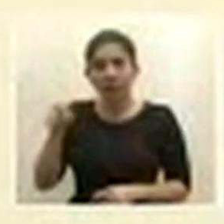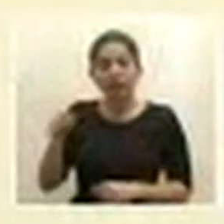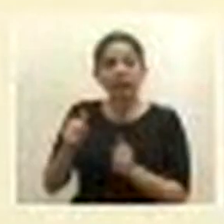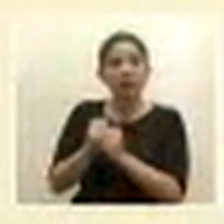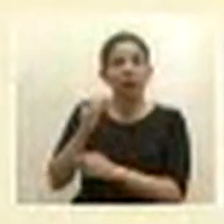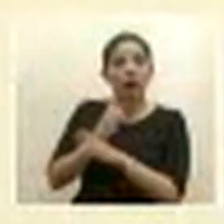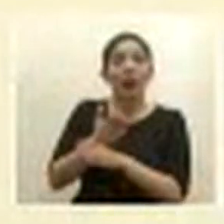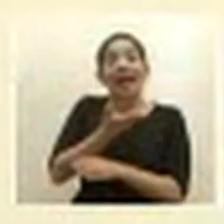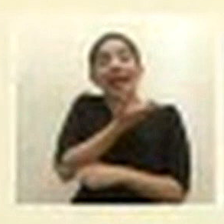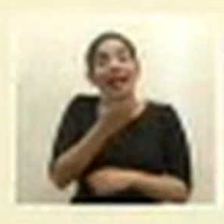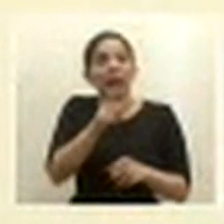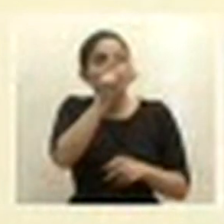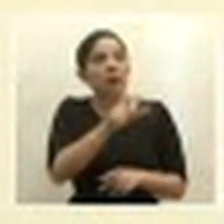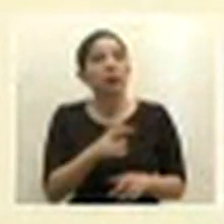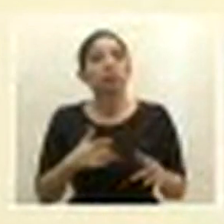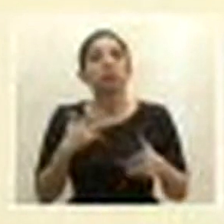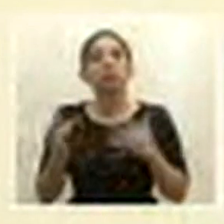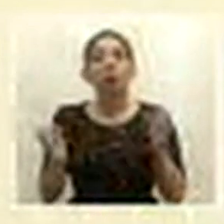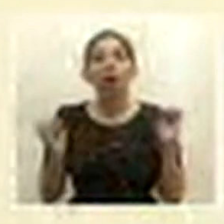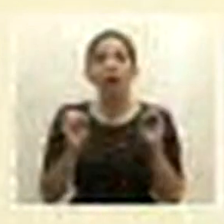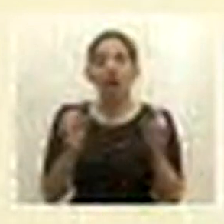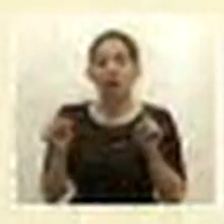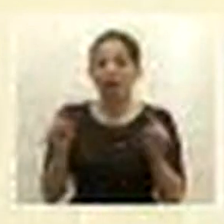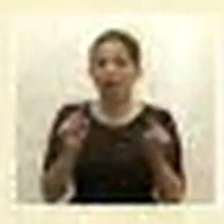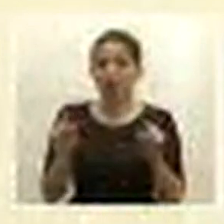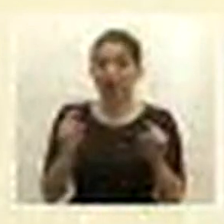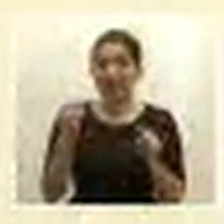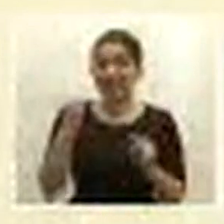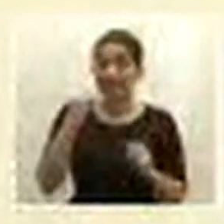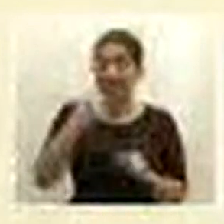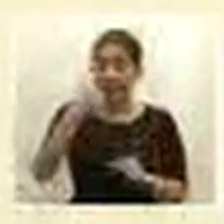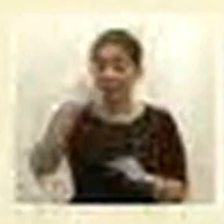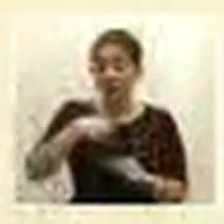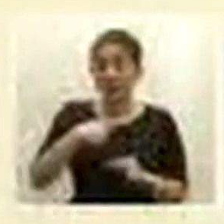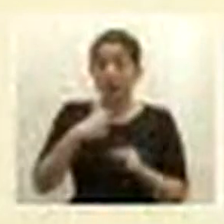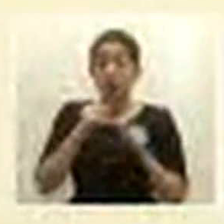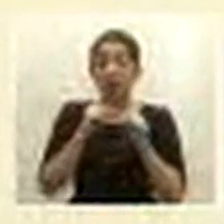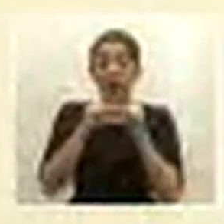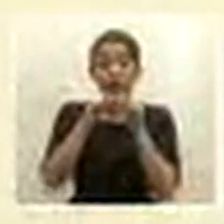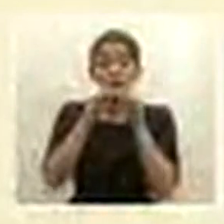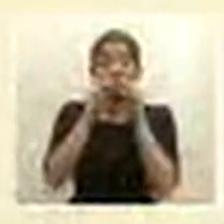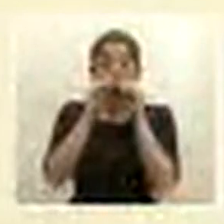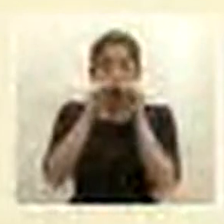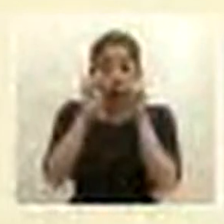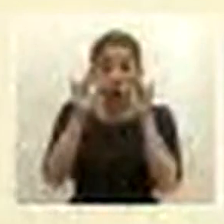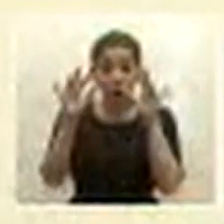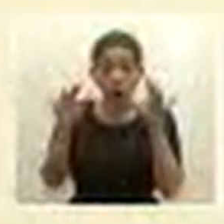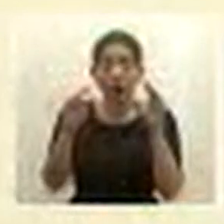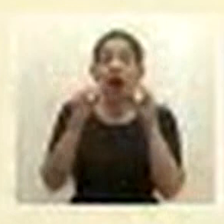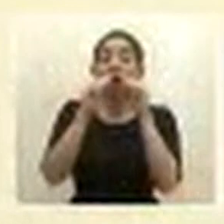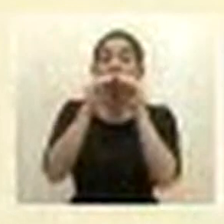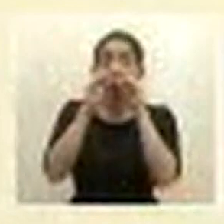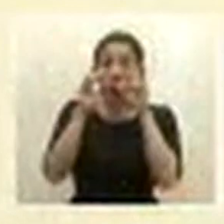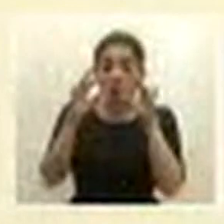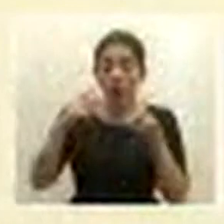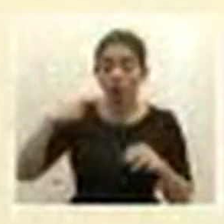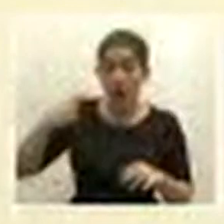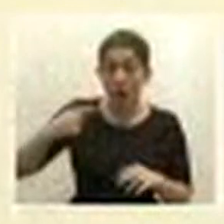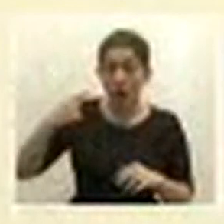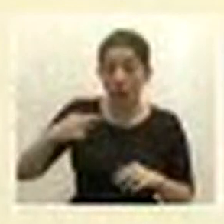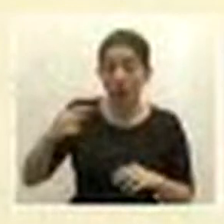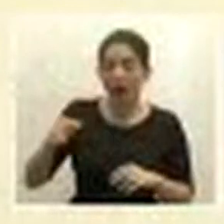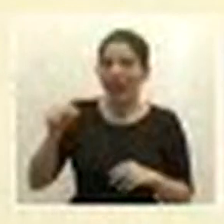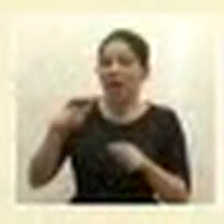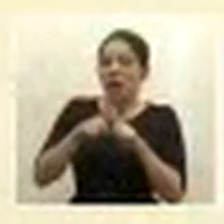persona no lo está. Y el asunto de que se mantenga esas gotículas por más tiempo en el aire tiene que ser en un